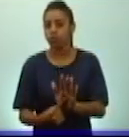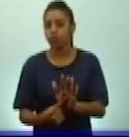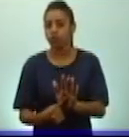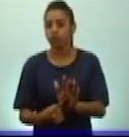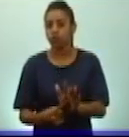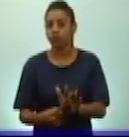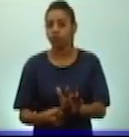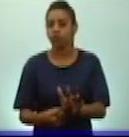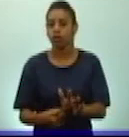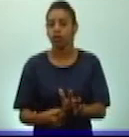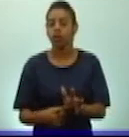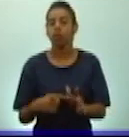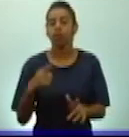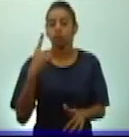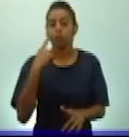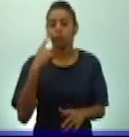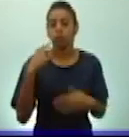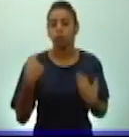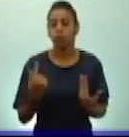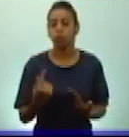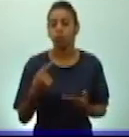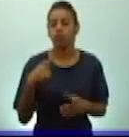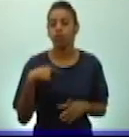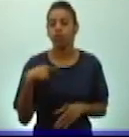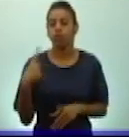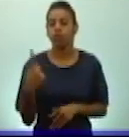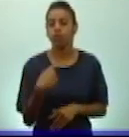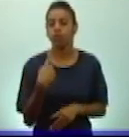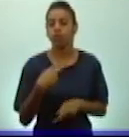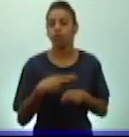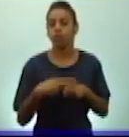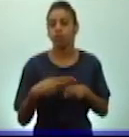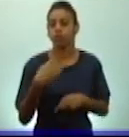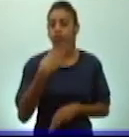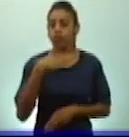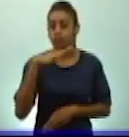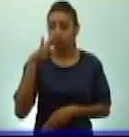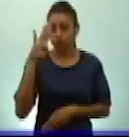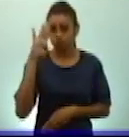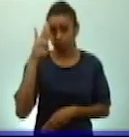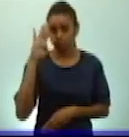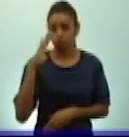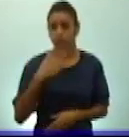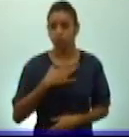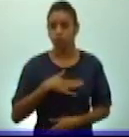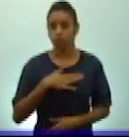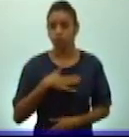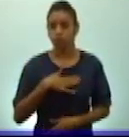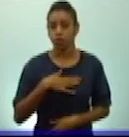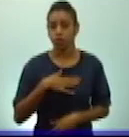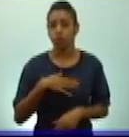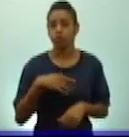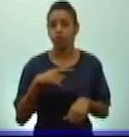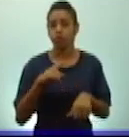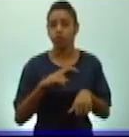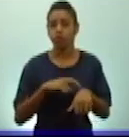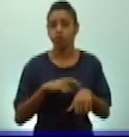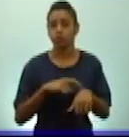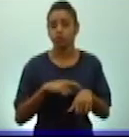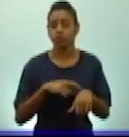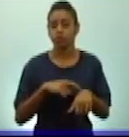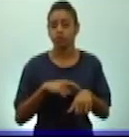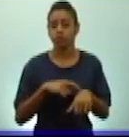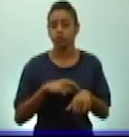los encuentros que vamos a tener para el estudio de la historia de Cuba. Esperamos entonces que